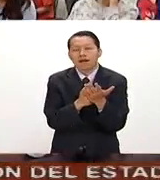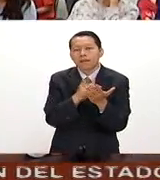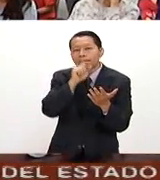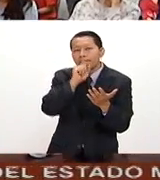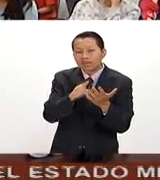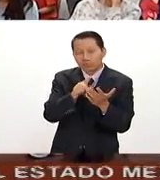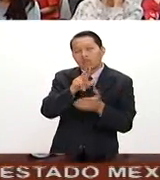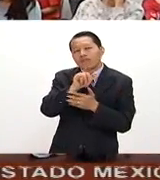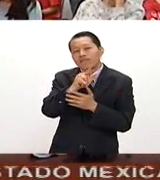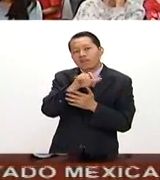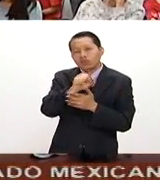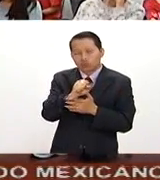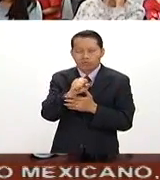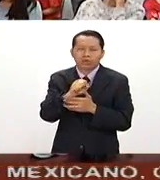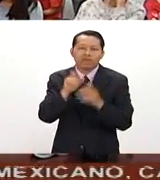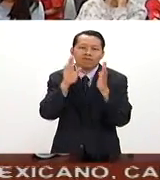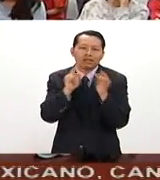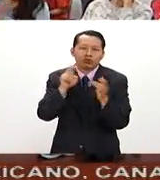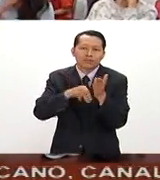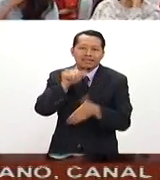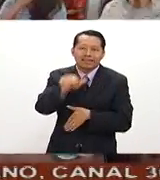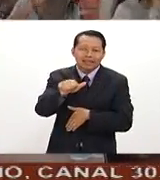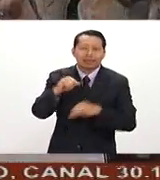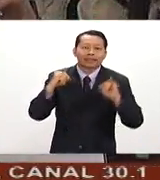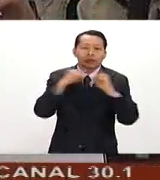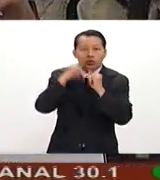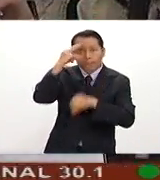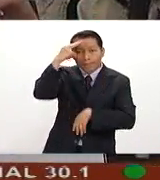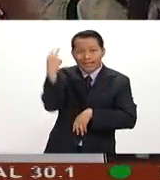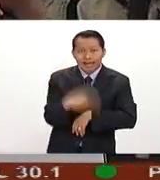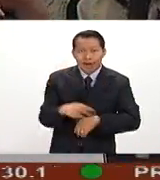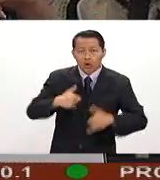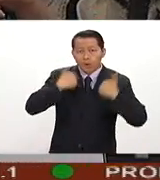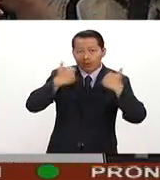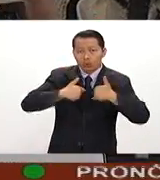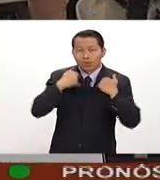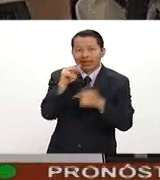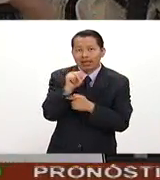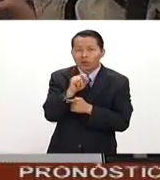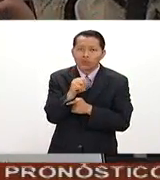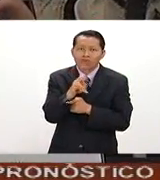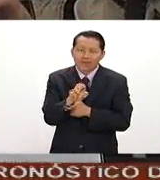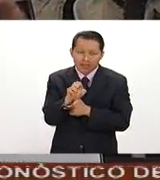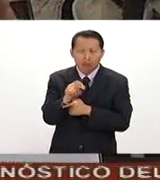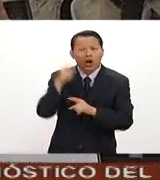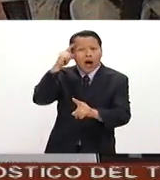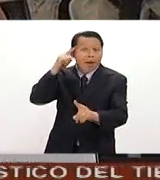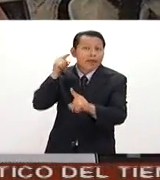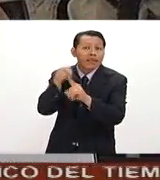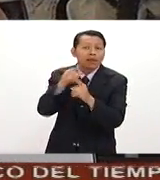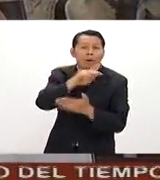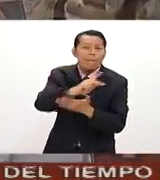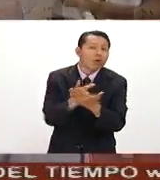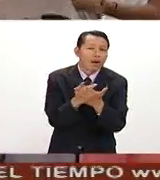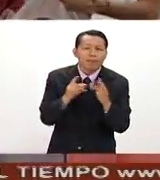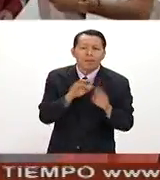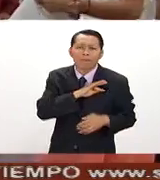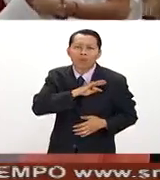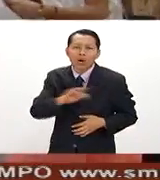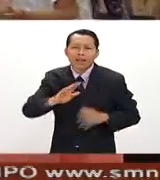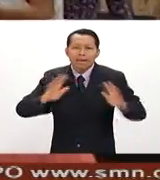a Francia 2016 del Instituto Mexicano de la Juventud. El objetivo de este programa es que